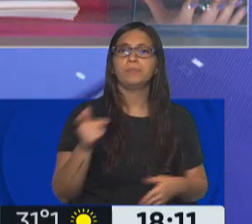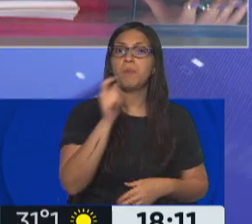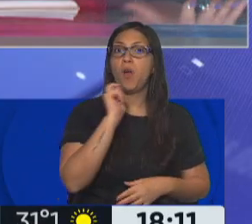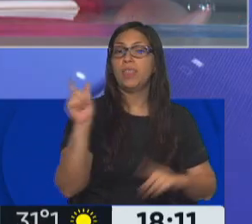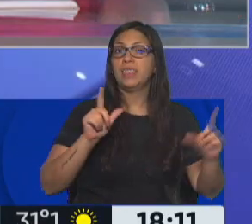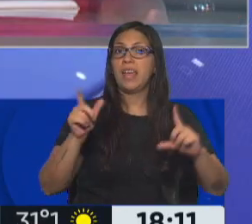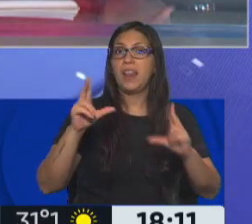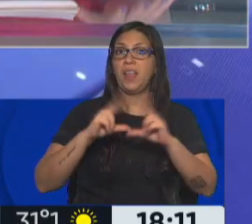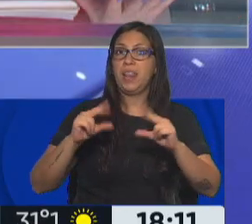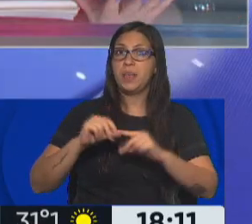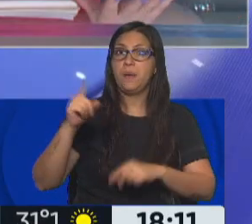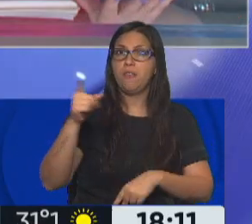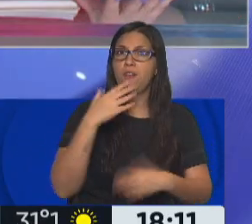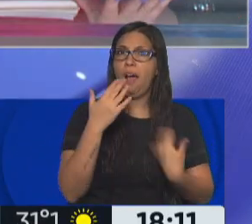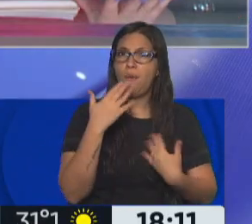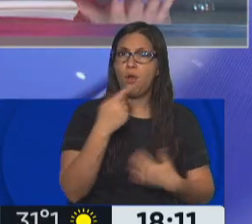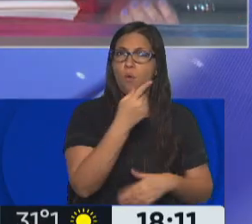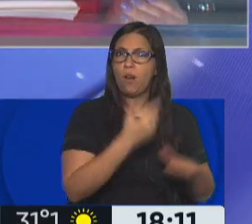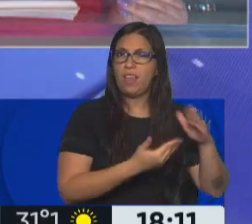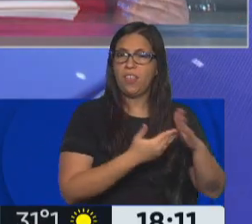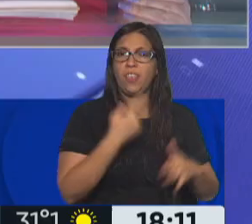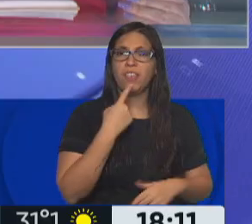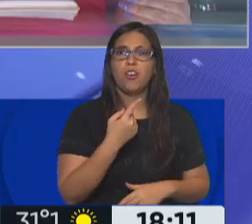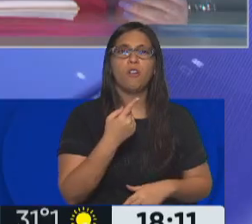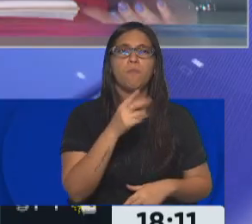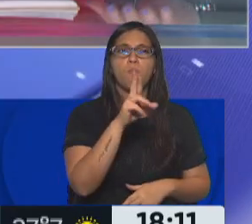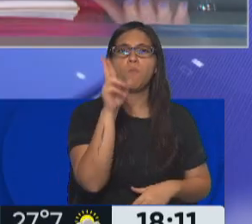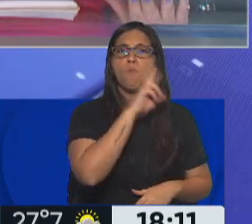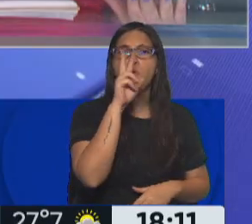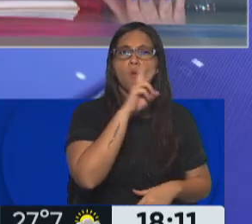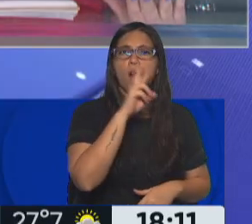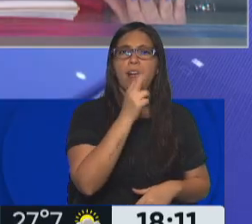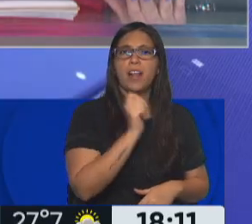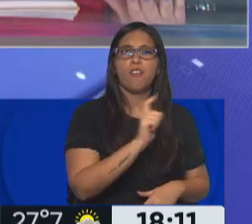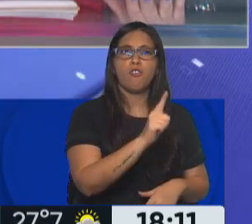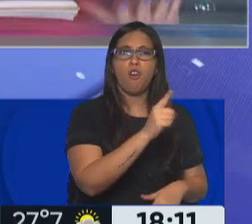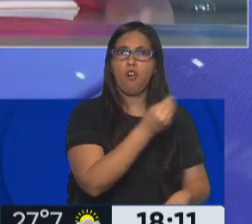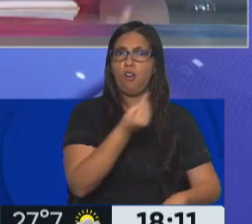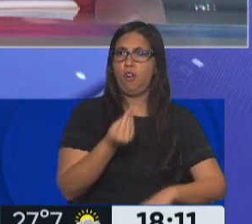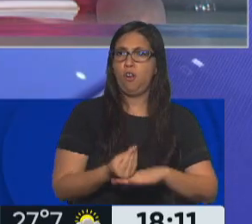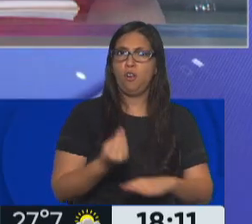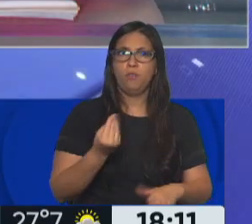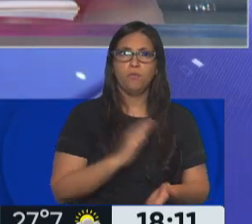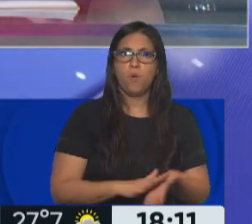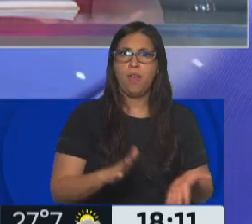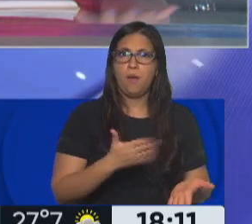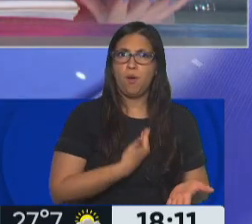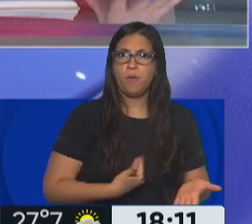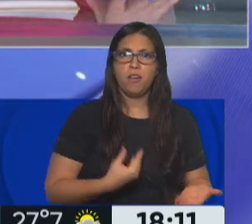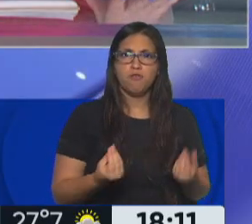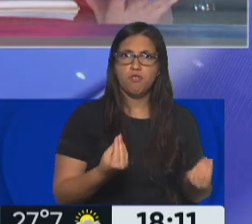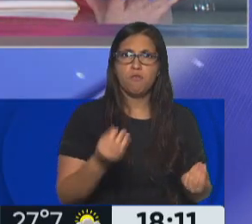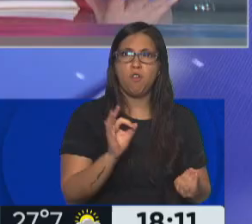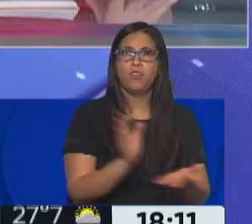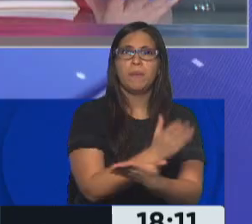libanesa, donde, bueno, ponían en cuestionamiento, por ejemplo, el rol de las mujeres en un nuevo gobierno sirio, ¿no? O la segregación por sexos en